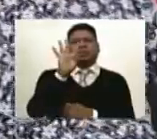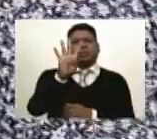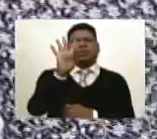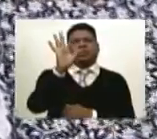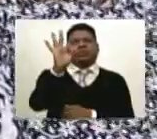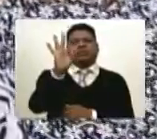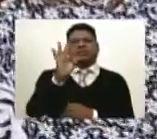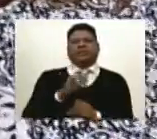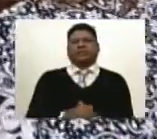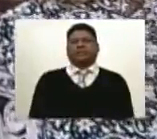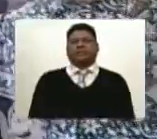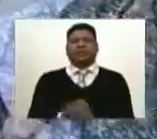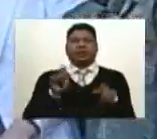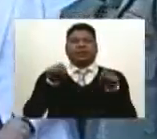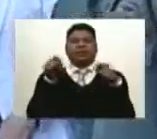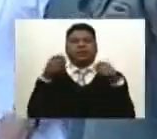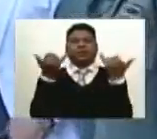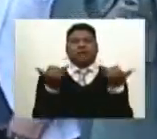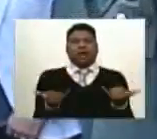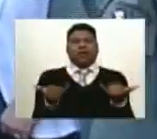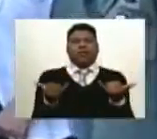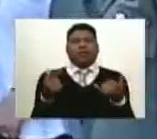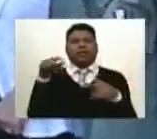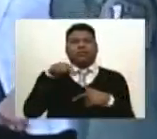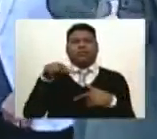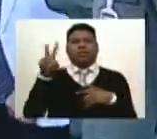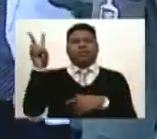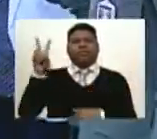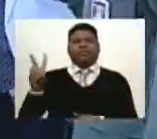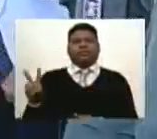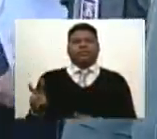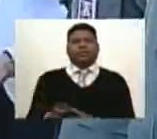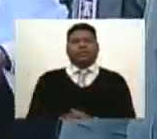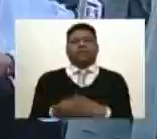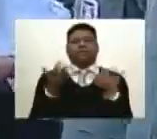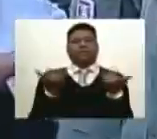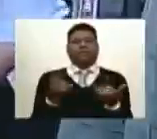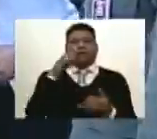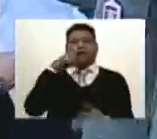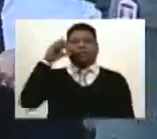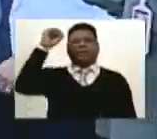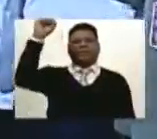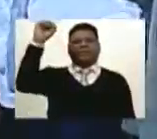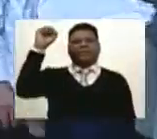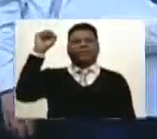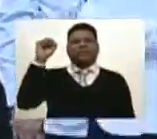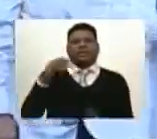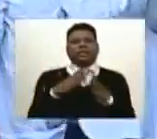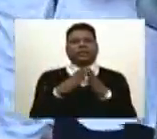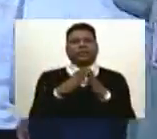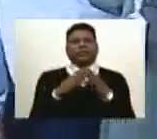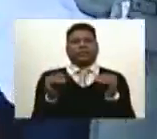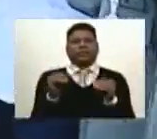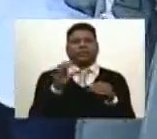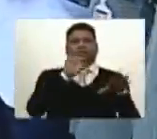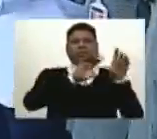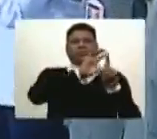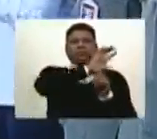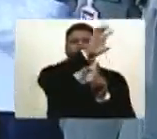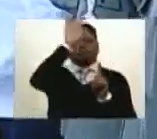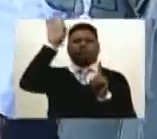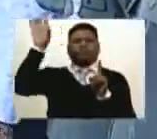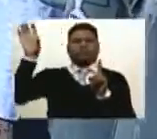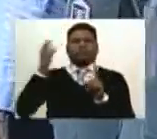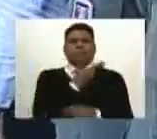y nos sintonizan en todo el país, ya el presidente Nicolás Maduro y los principales líderes latinoamericanos que se